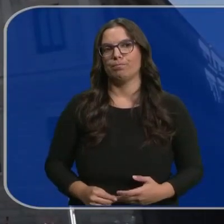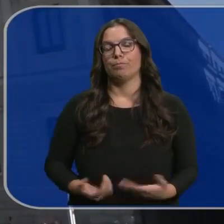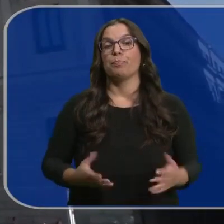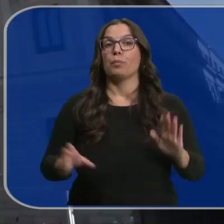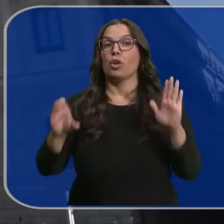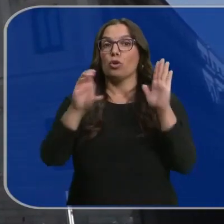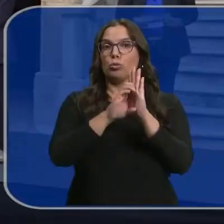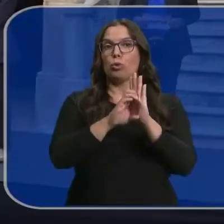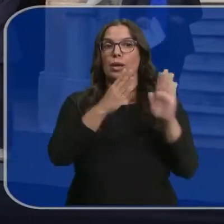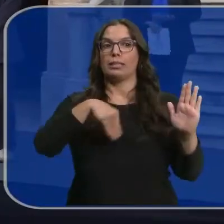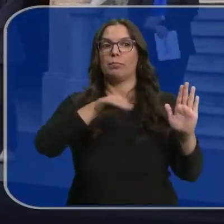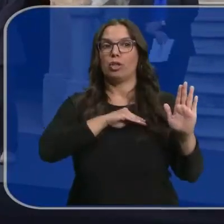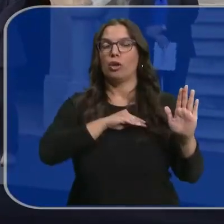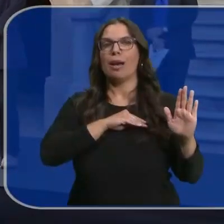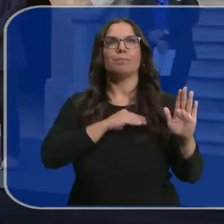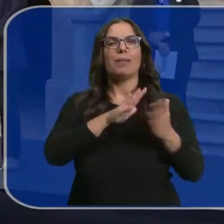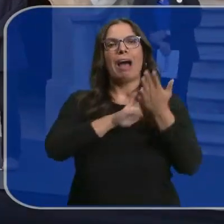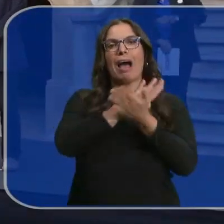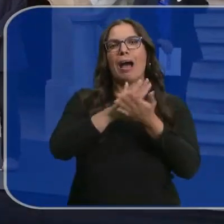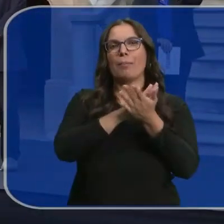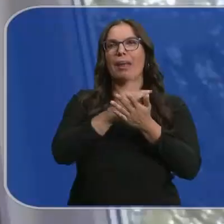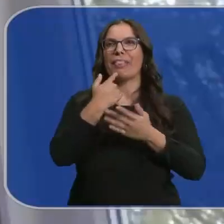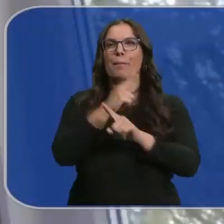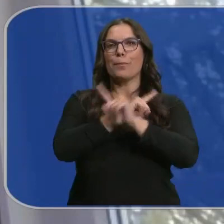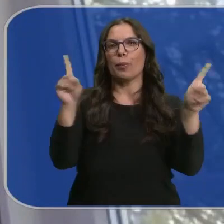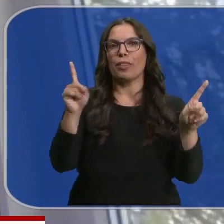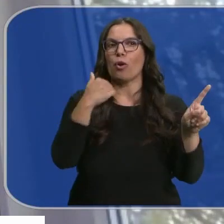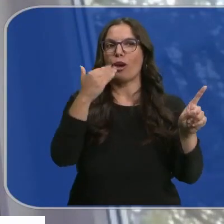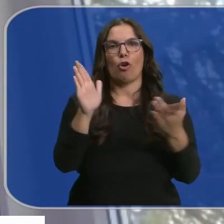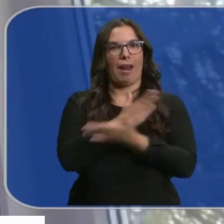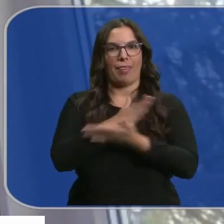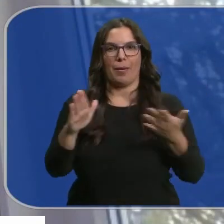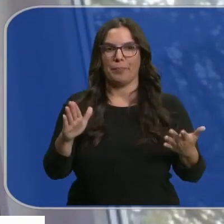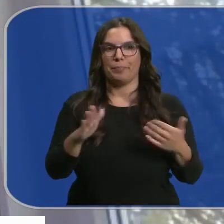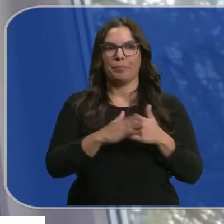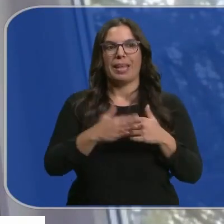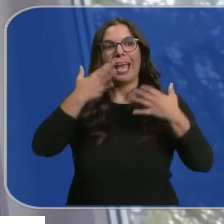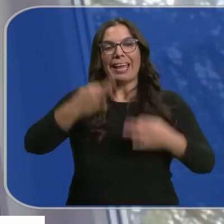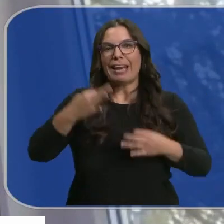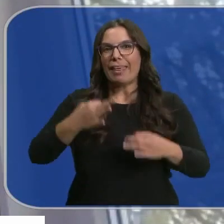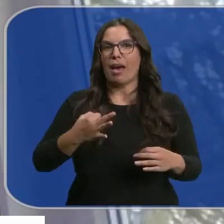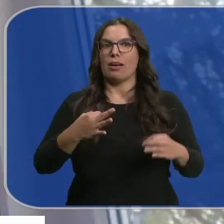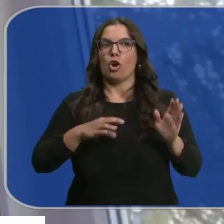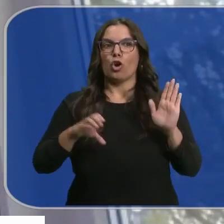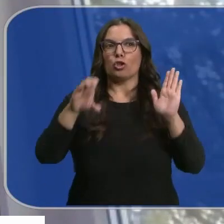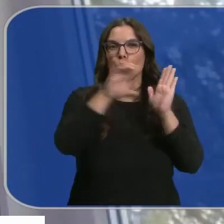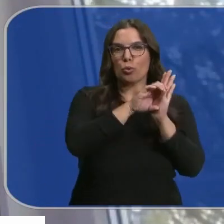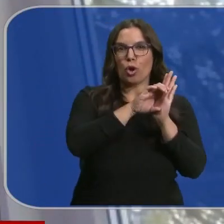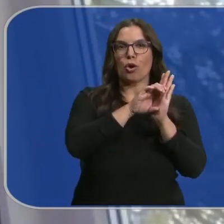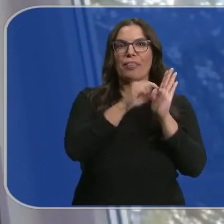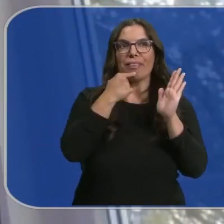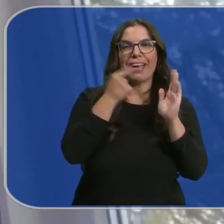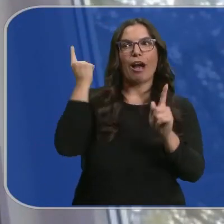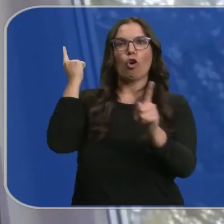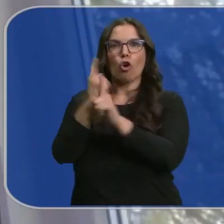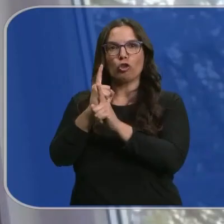La Constitución española no menciona expresamente su prohibición. No hay un veto expreso desde la Constitución